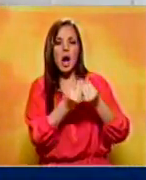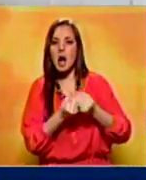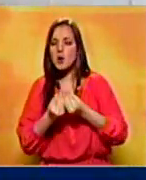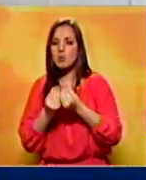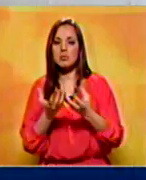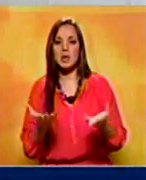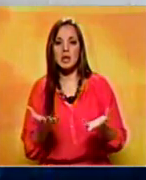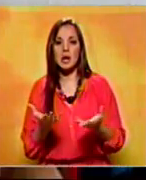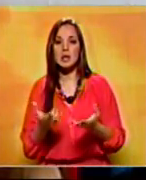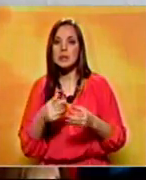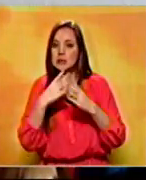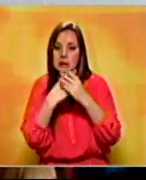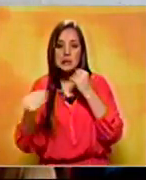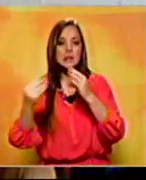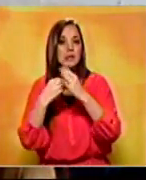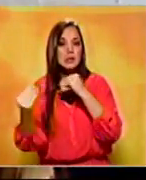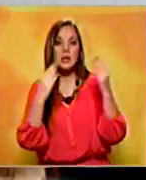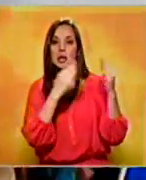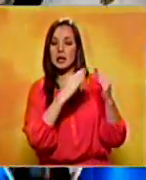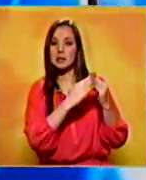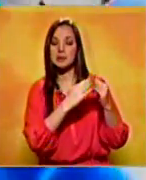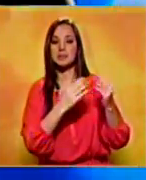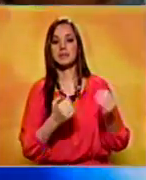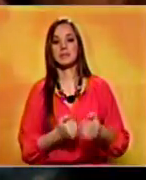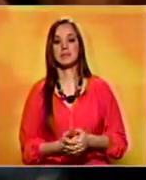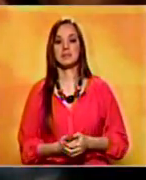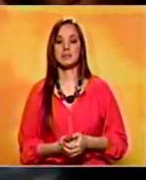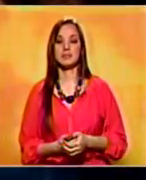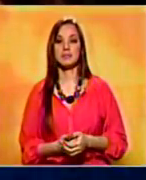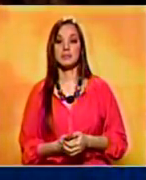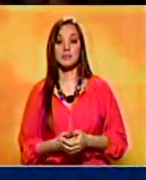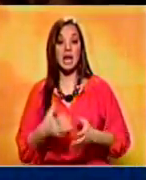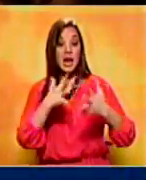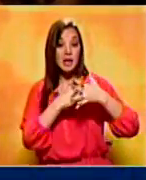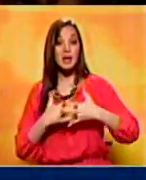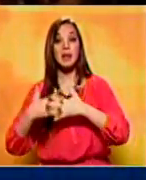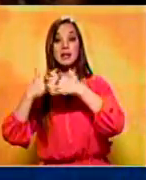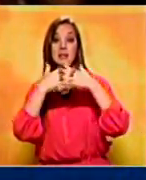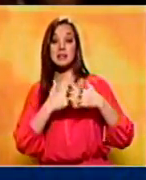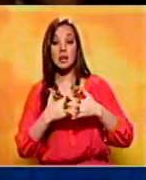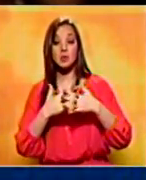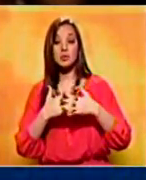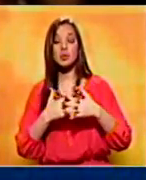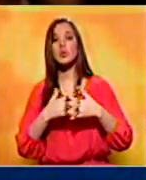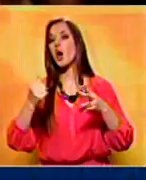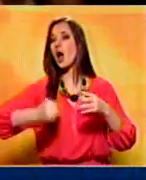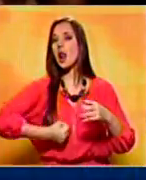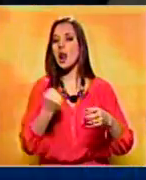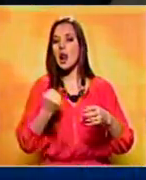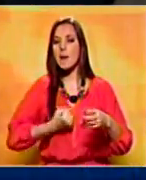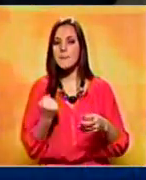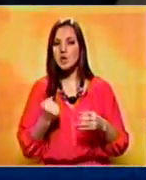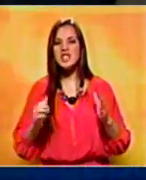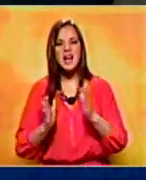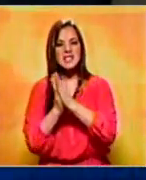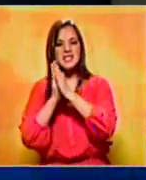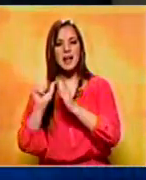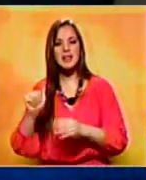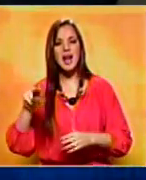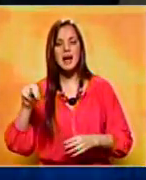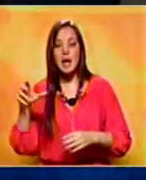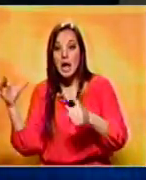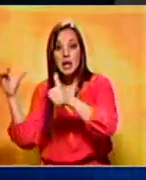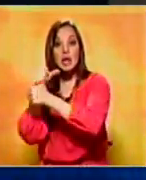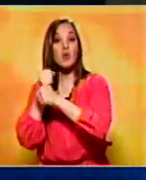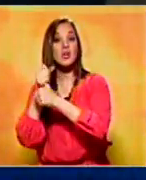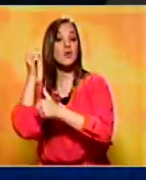cada día escapaban de sus hogares. En Estados Unidos, agentes de la policía de Santa Ana hallaron a